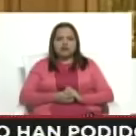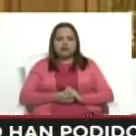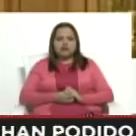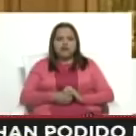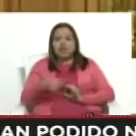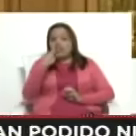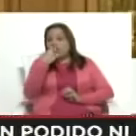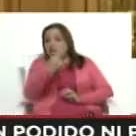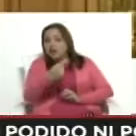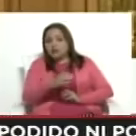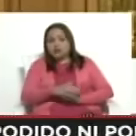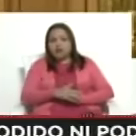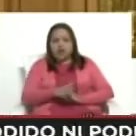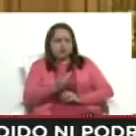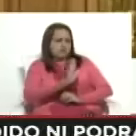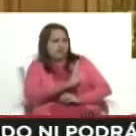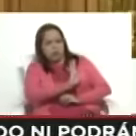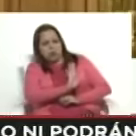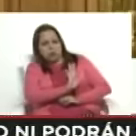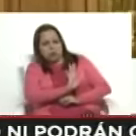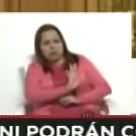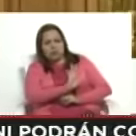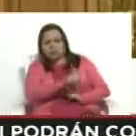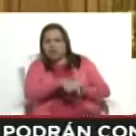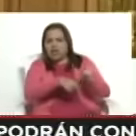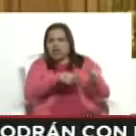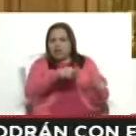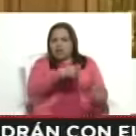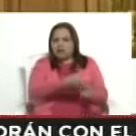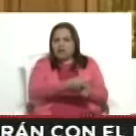dijeron no, cuando llegue ahí,